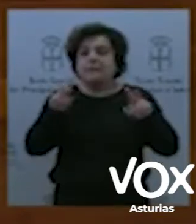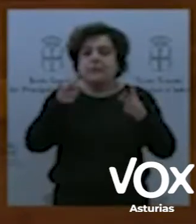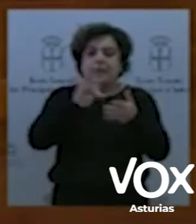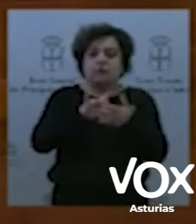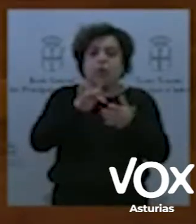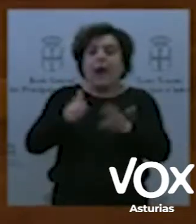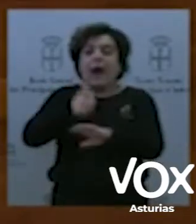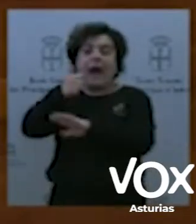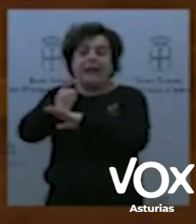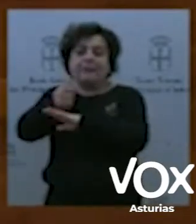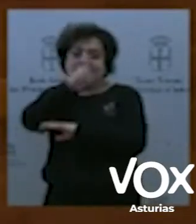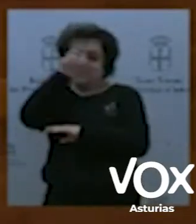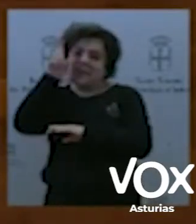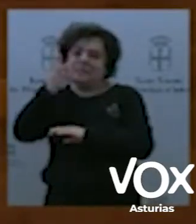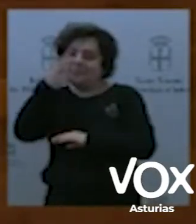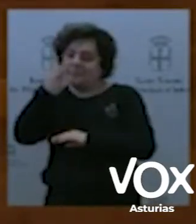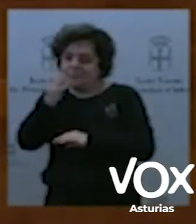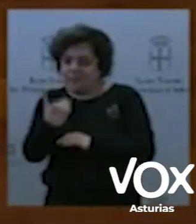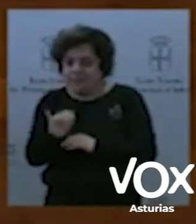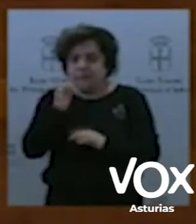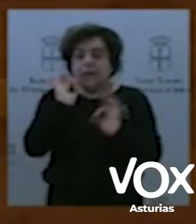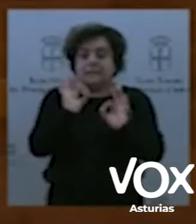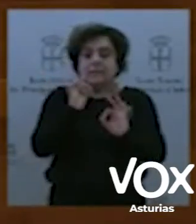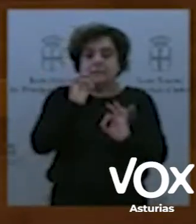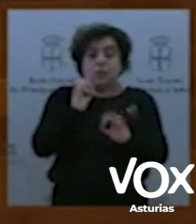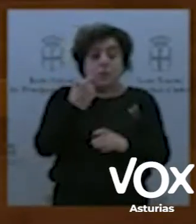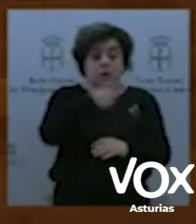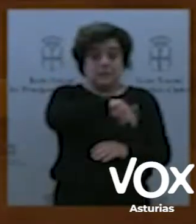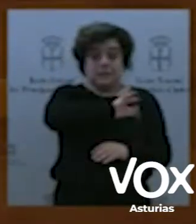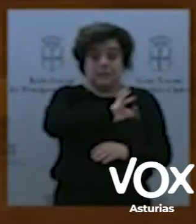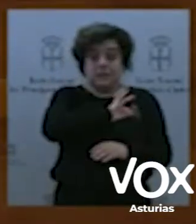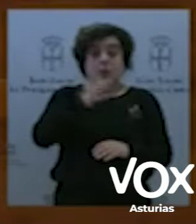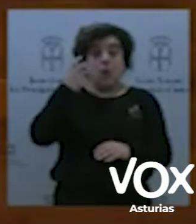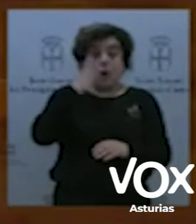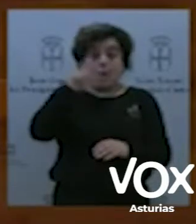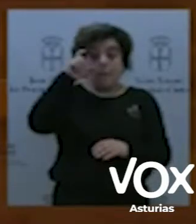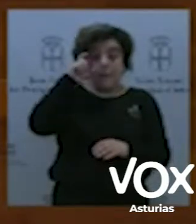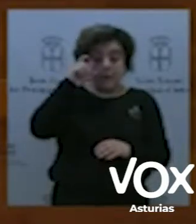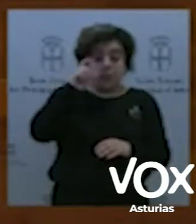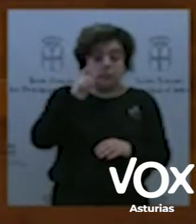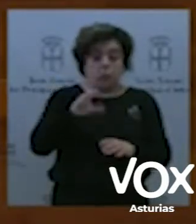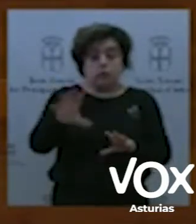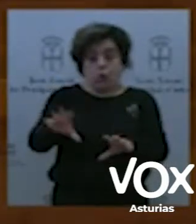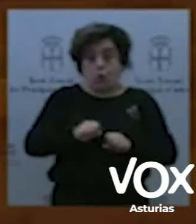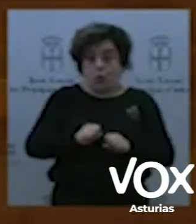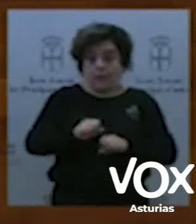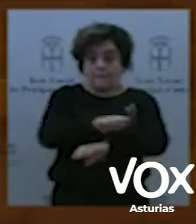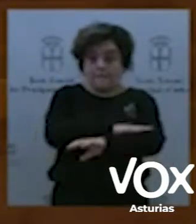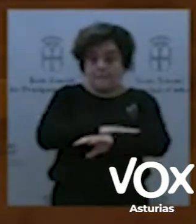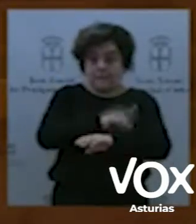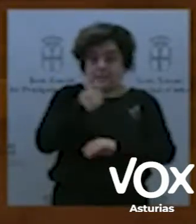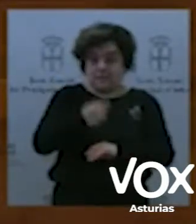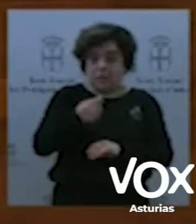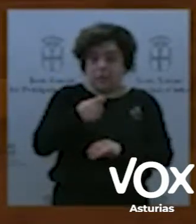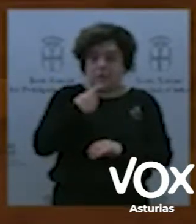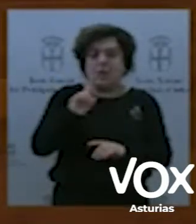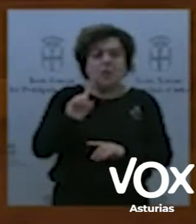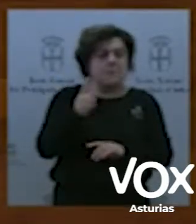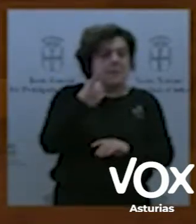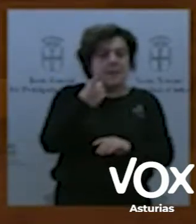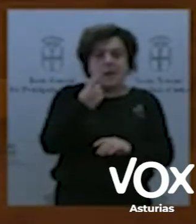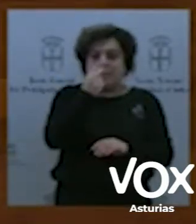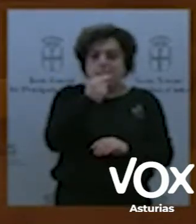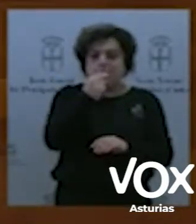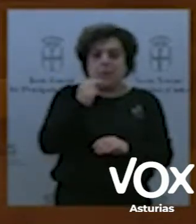señor Barbón, tras ser investido presidente del Gobierno, hizo su primera gran promesa electoral el 1 de agosto del 2019